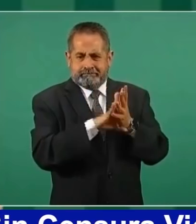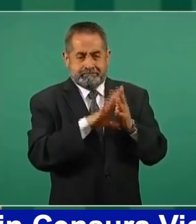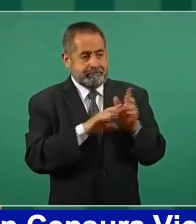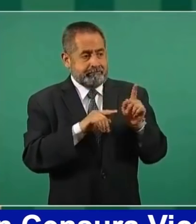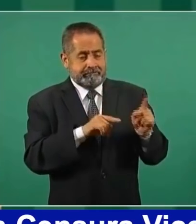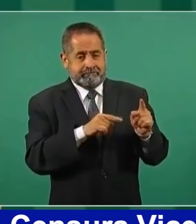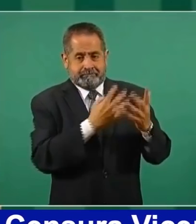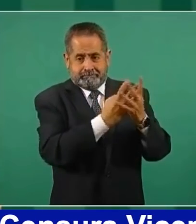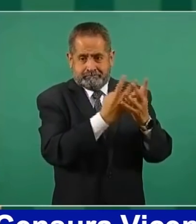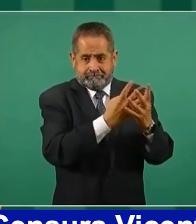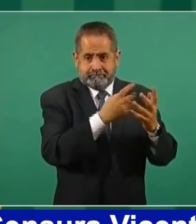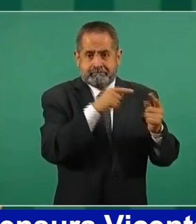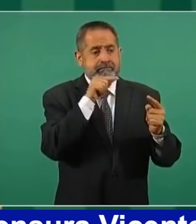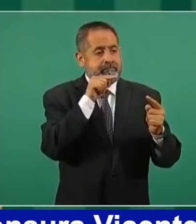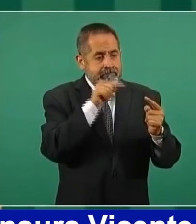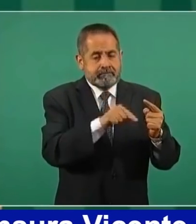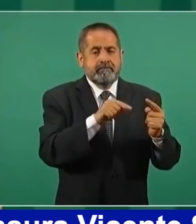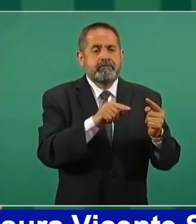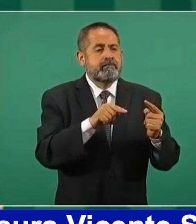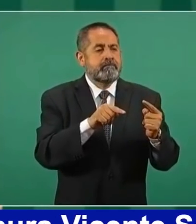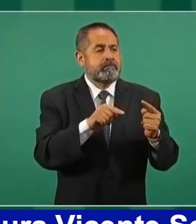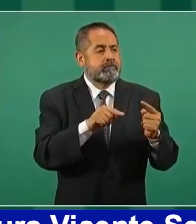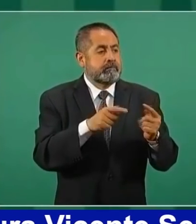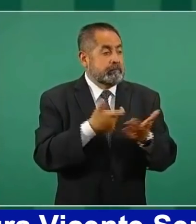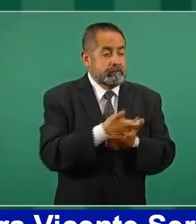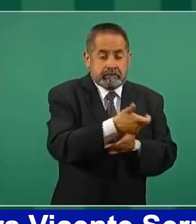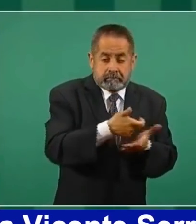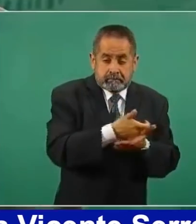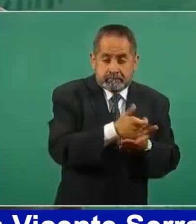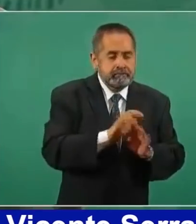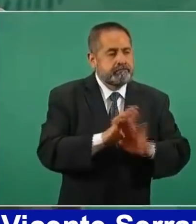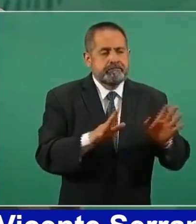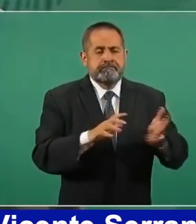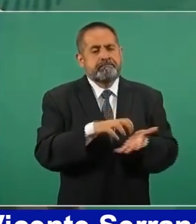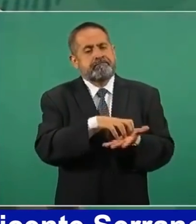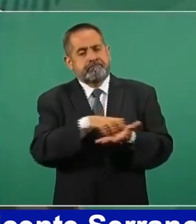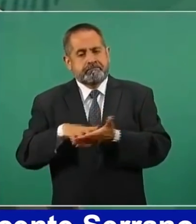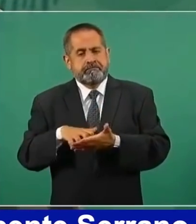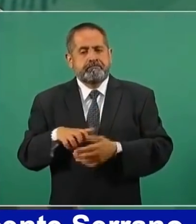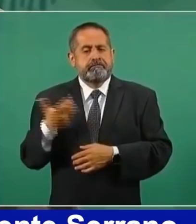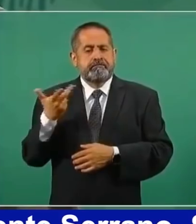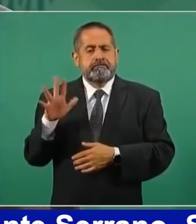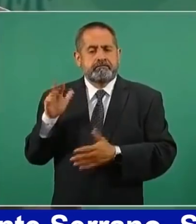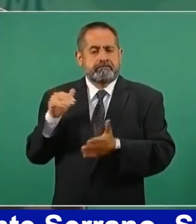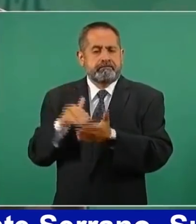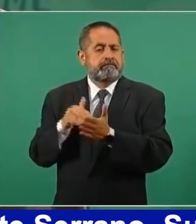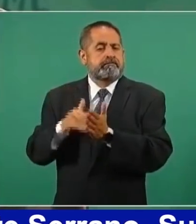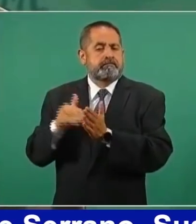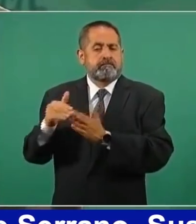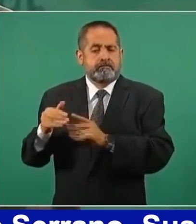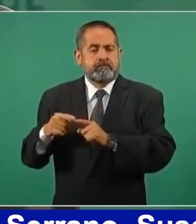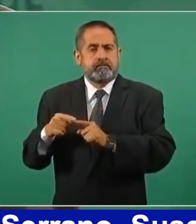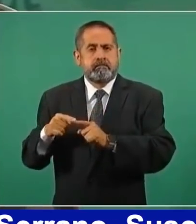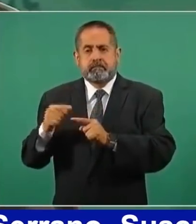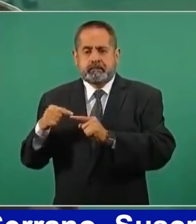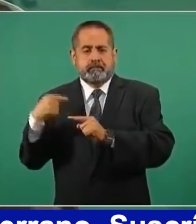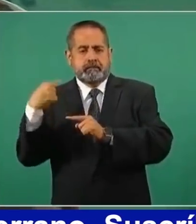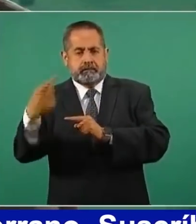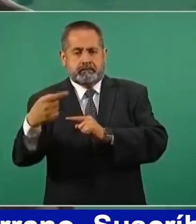que nos vamos a ahorrar alrededor de $10,000 millones hasta el